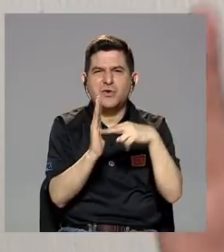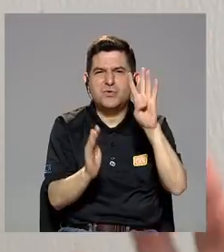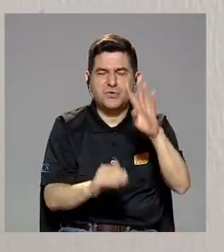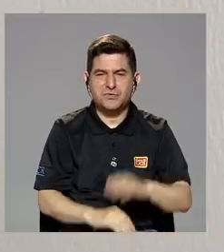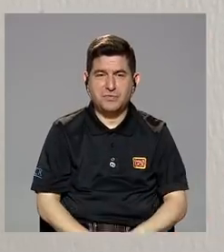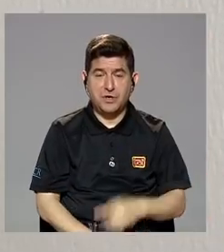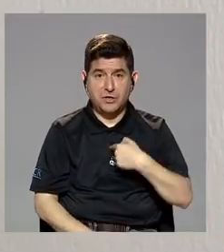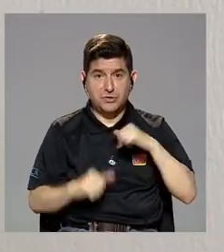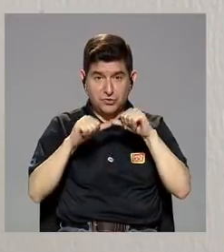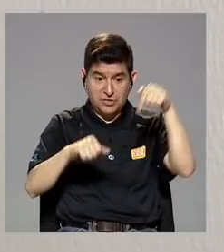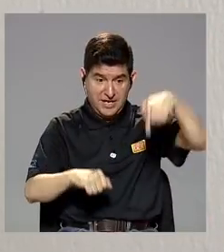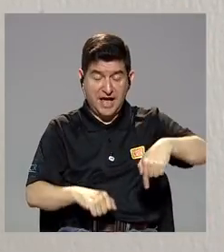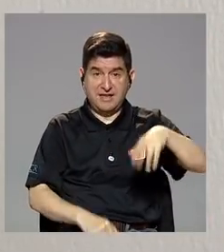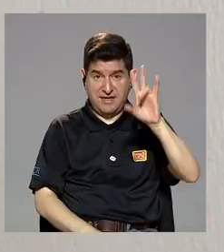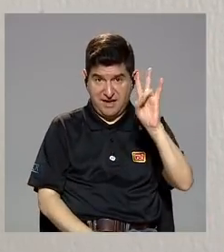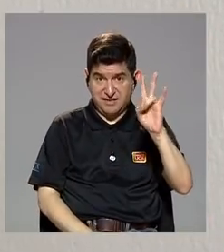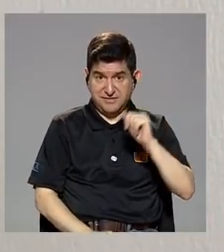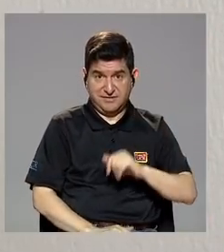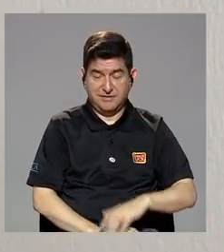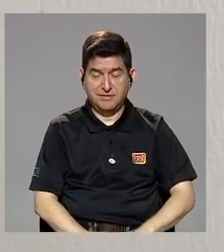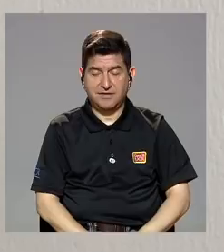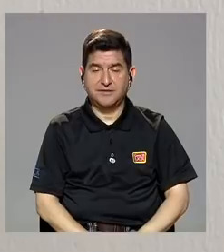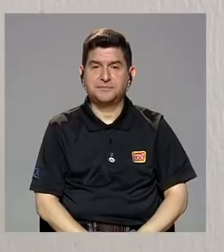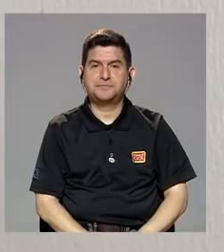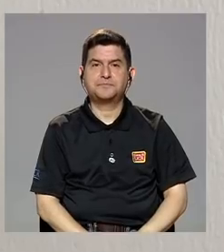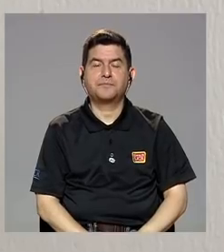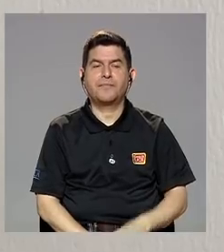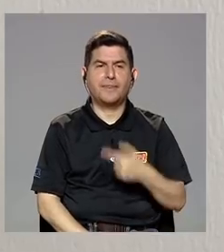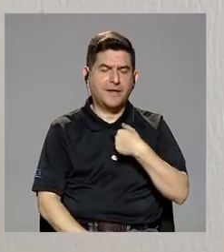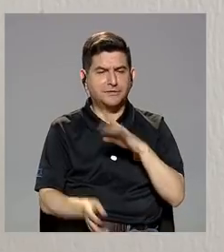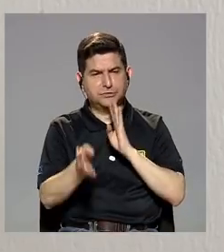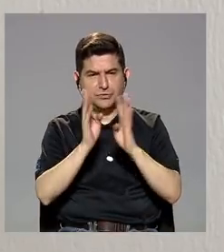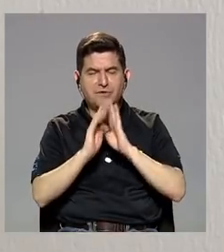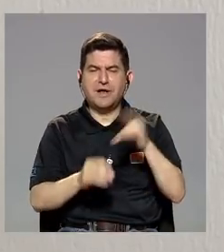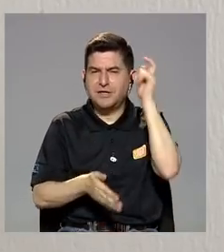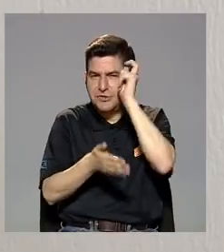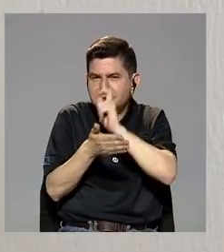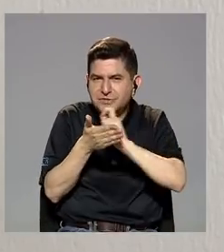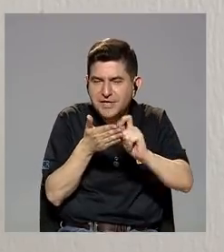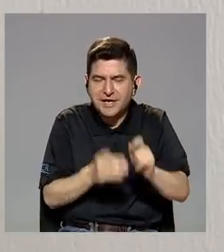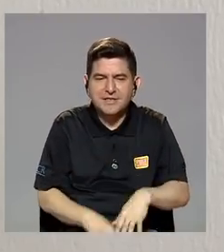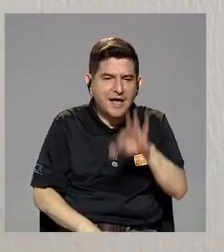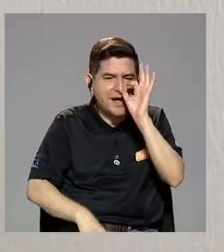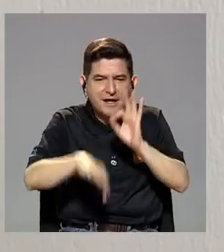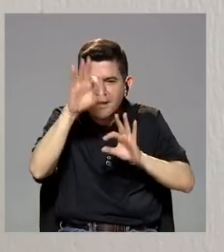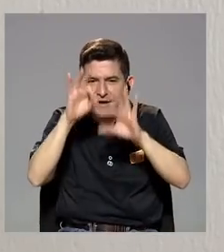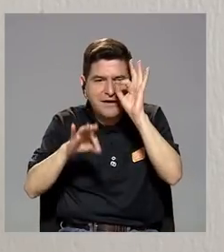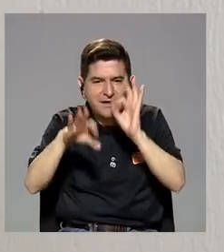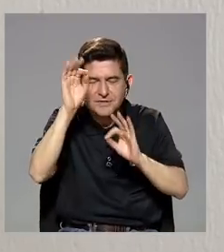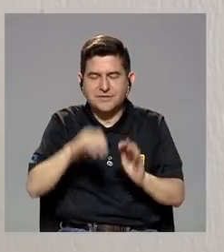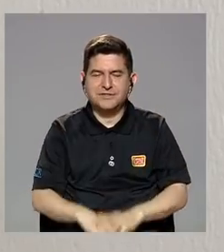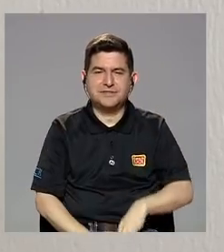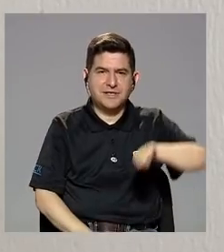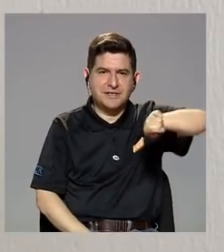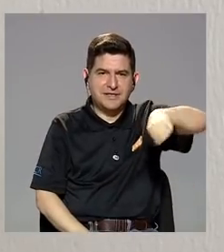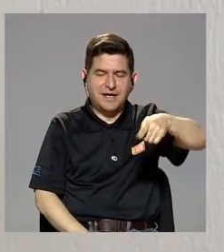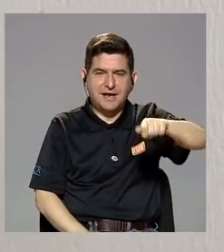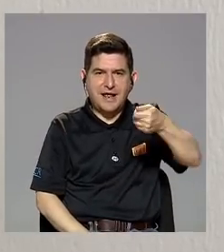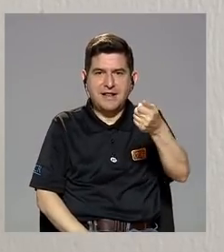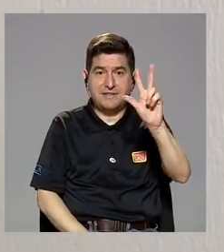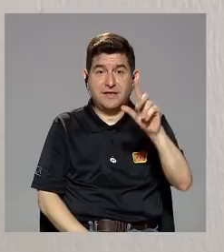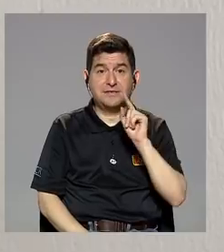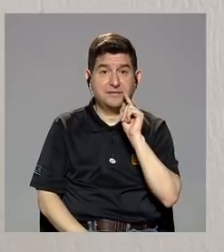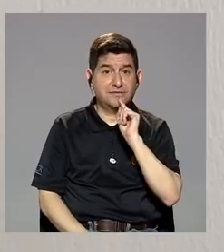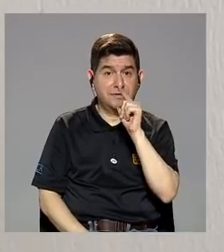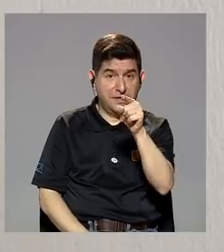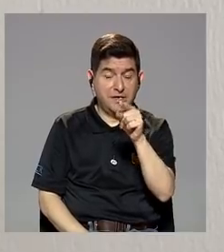yo seguí en canal 7 estuve hablando con la secretaria de casting la encargada de casting del canal 13 y le